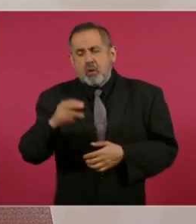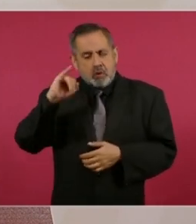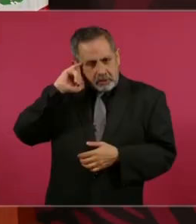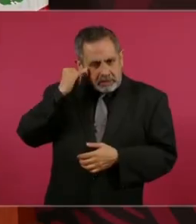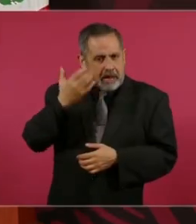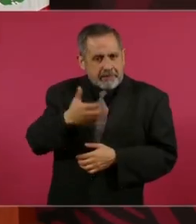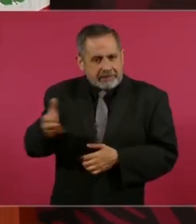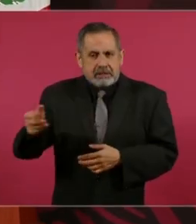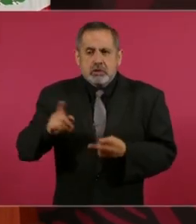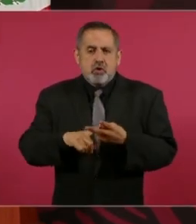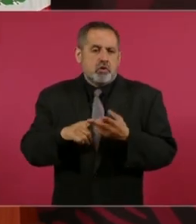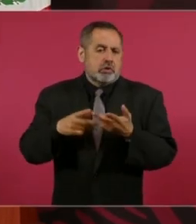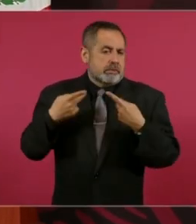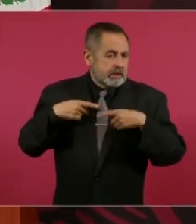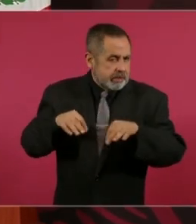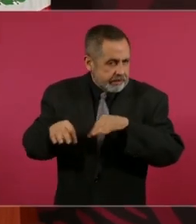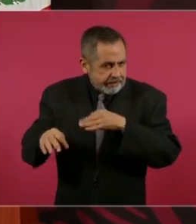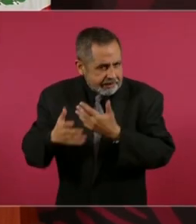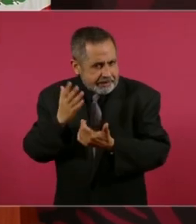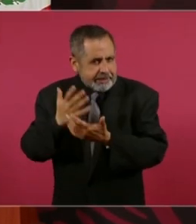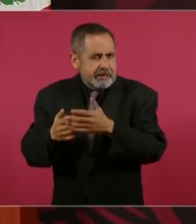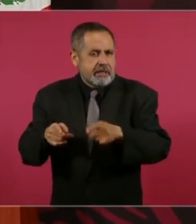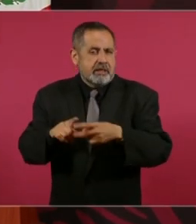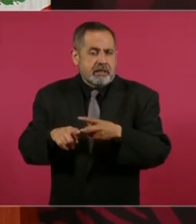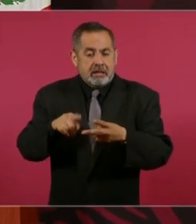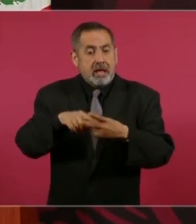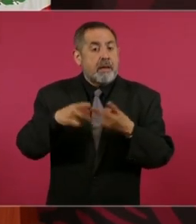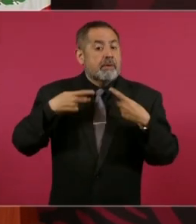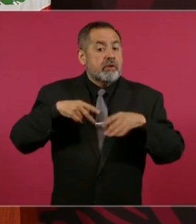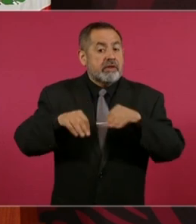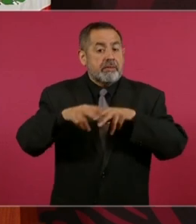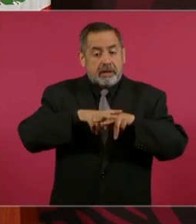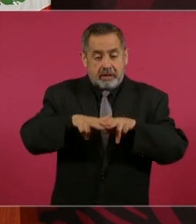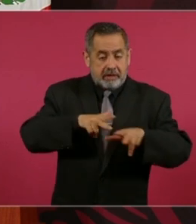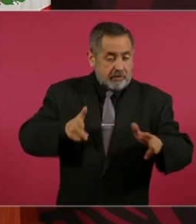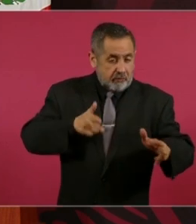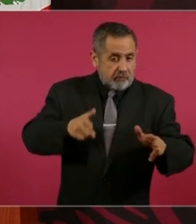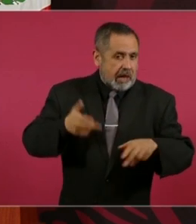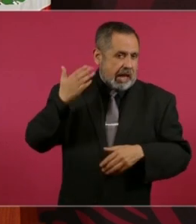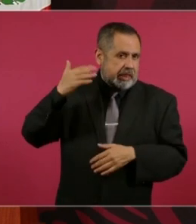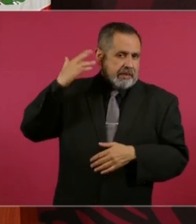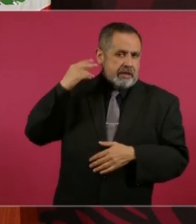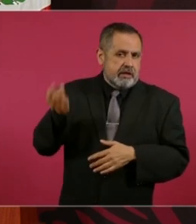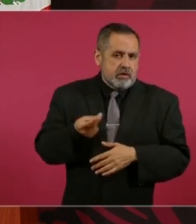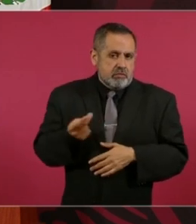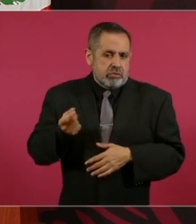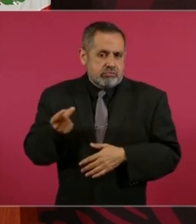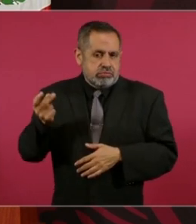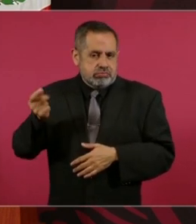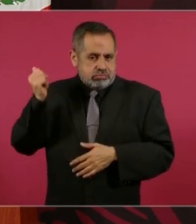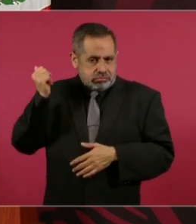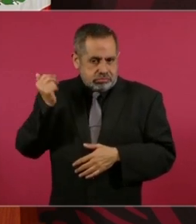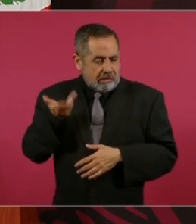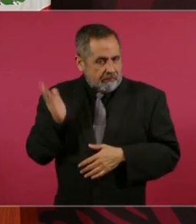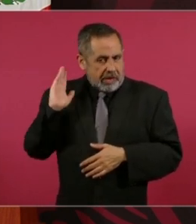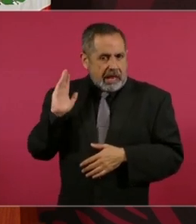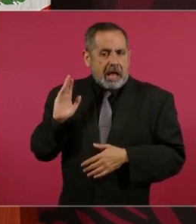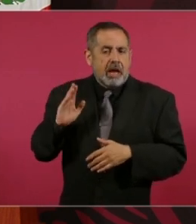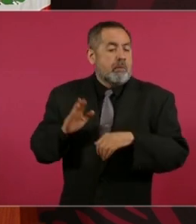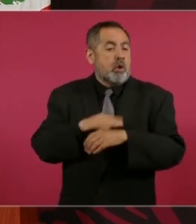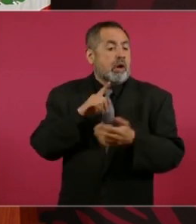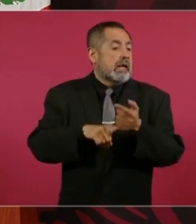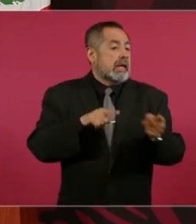obreros, imagínense, ferrocarrileros despedidos, porque